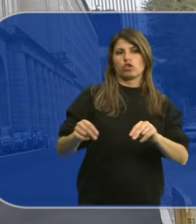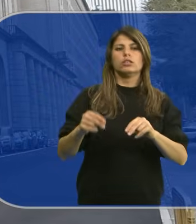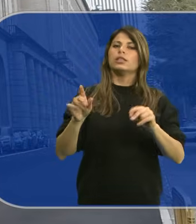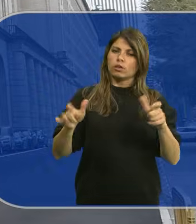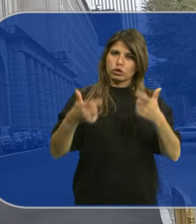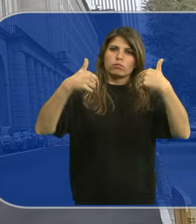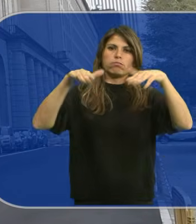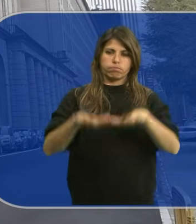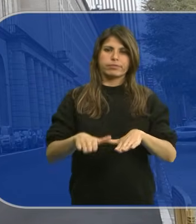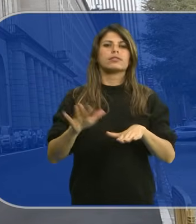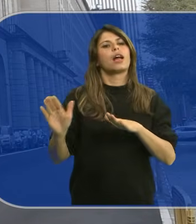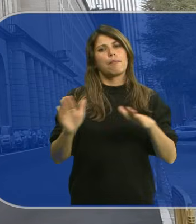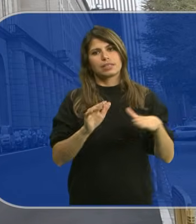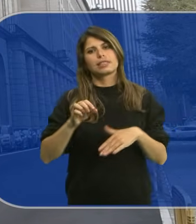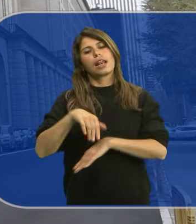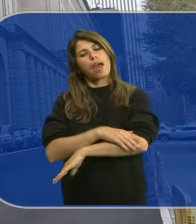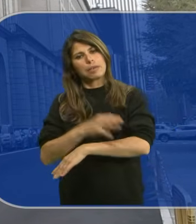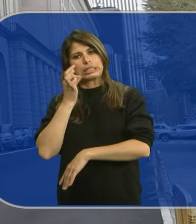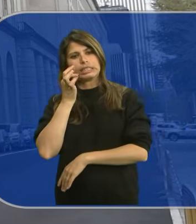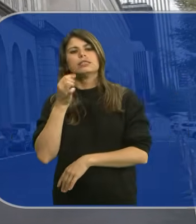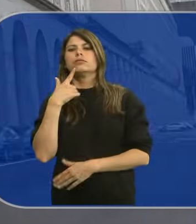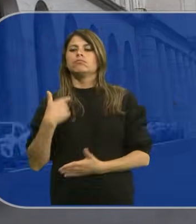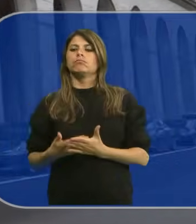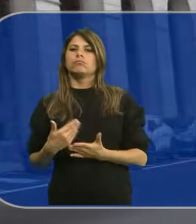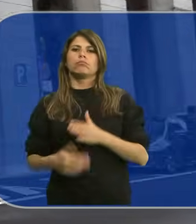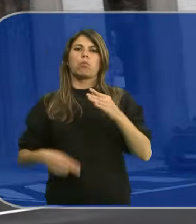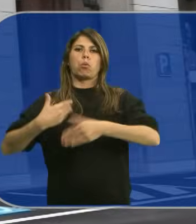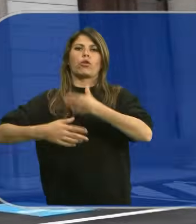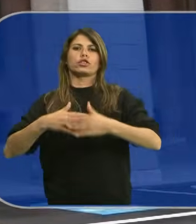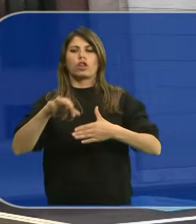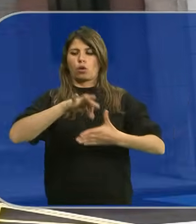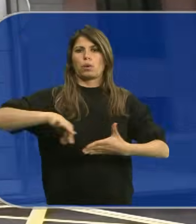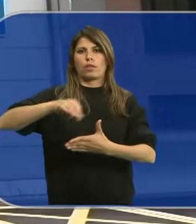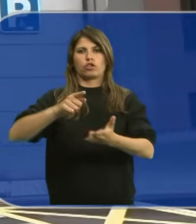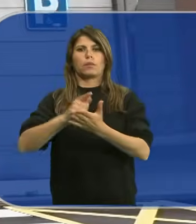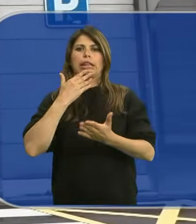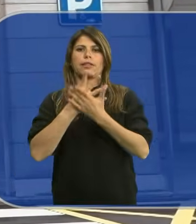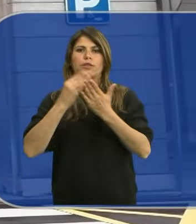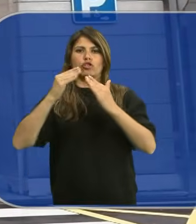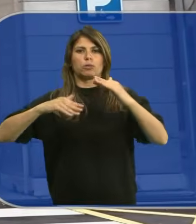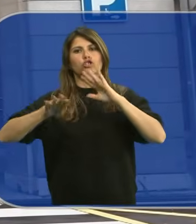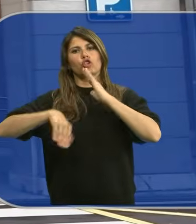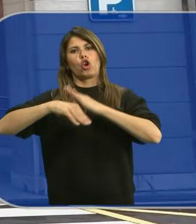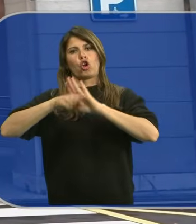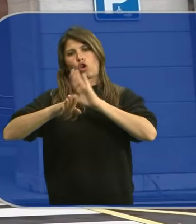de la reunión, la ministra Sira Rego ha asegurado que el proceso de reubicación de menores seguirá adelante.